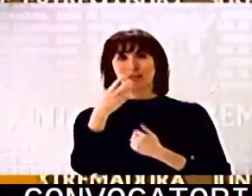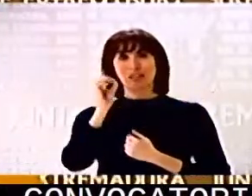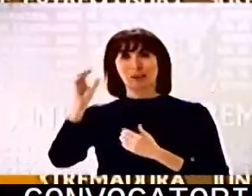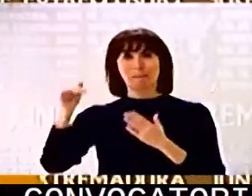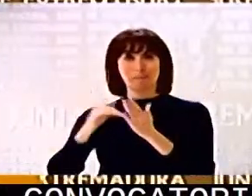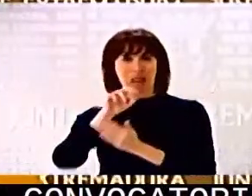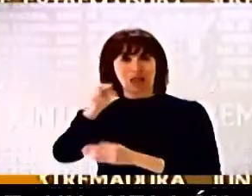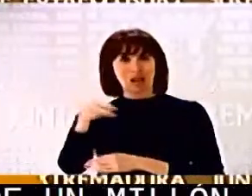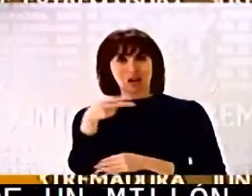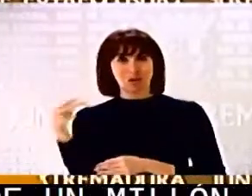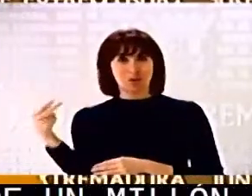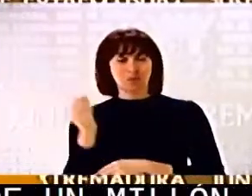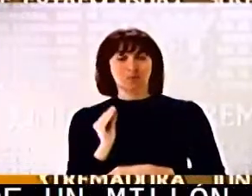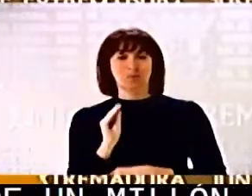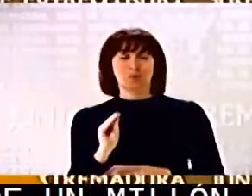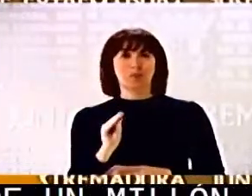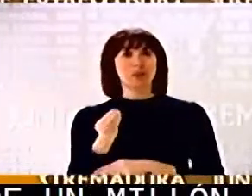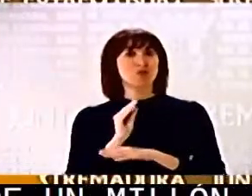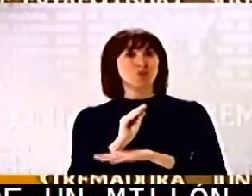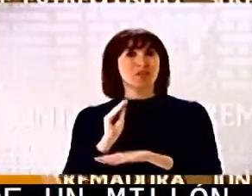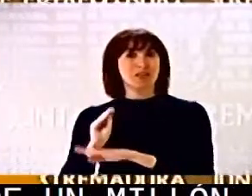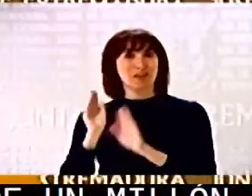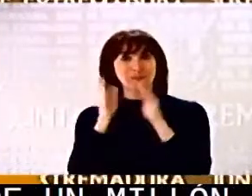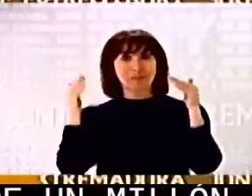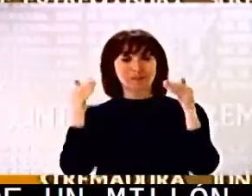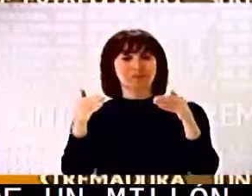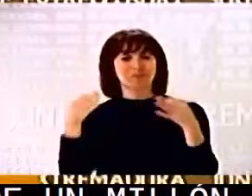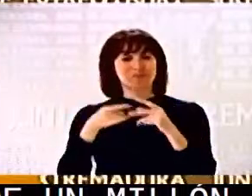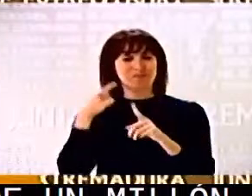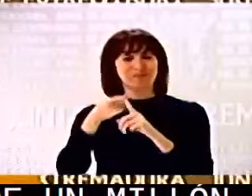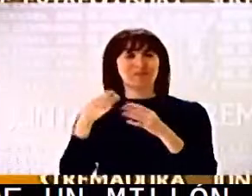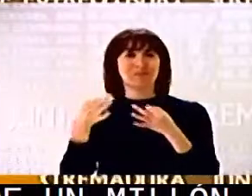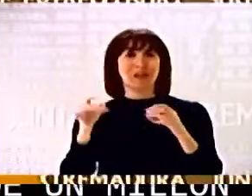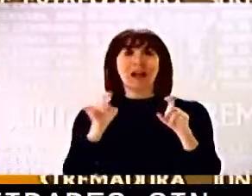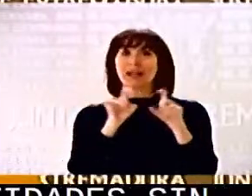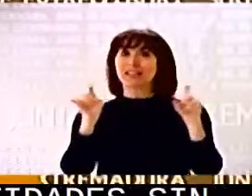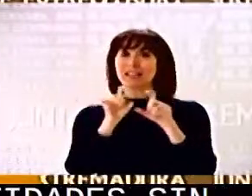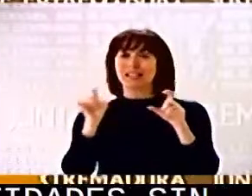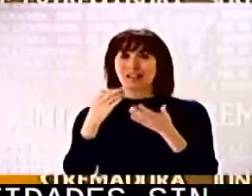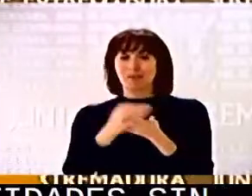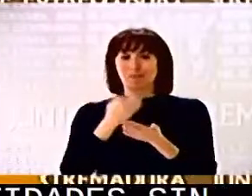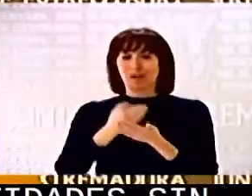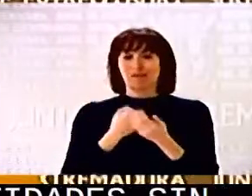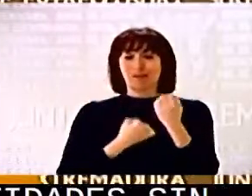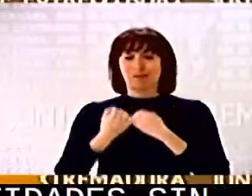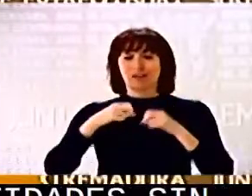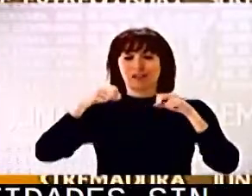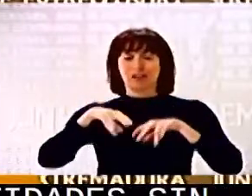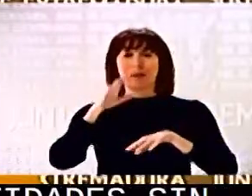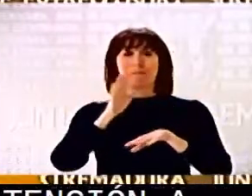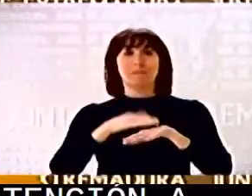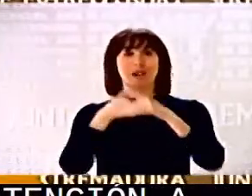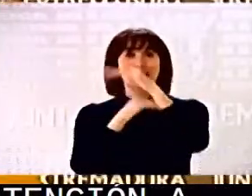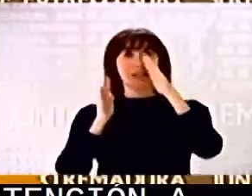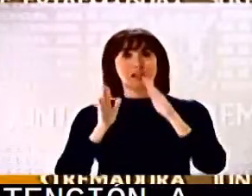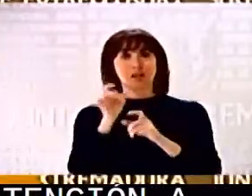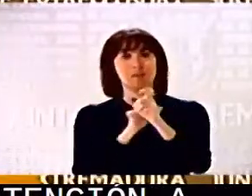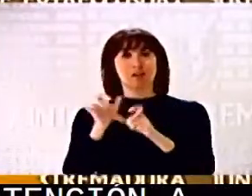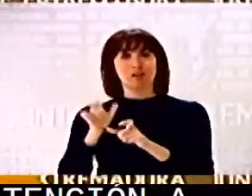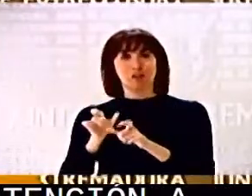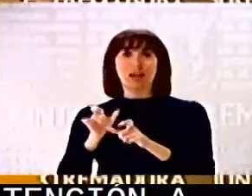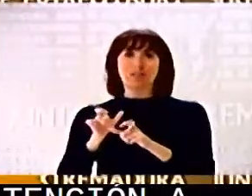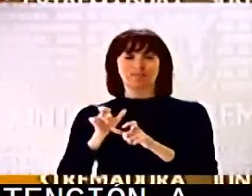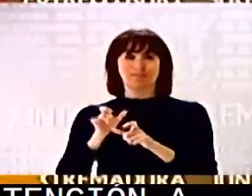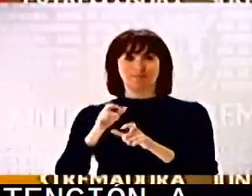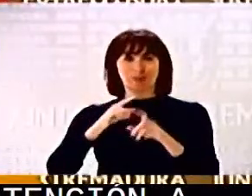1.720.000 euros, subvenciones destinadas a entidades sin ánimo de lucro para los proyectos de atención a personas con deterioro cognitivo.